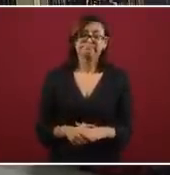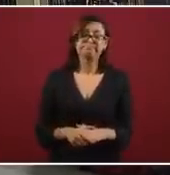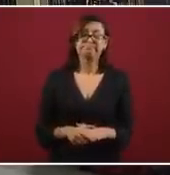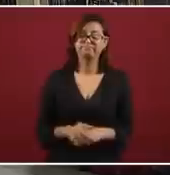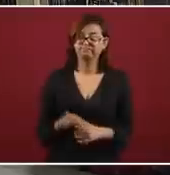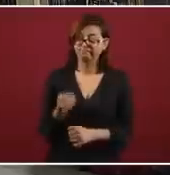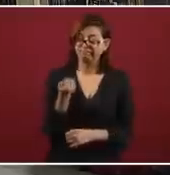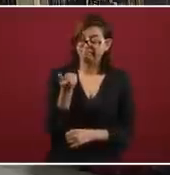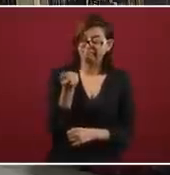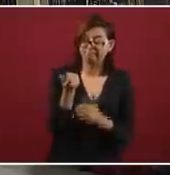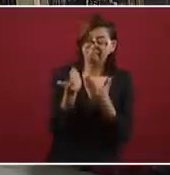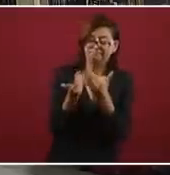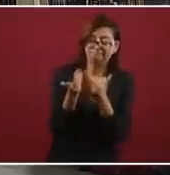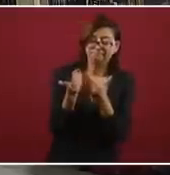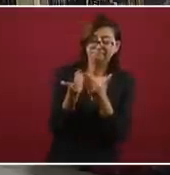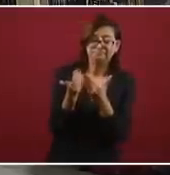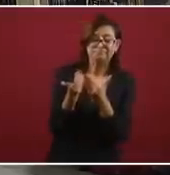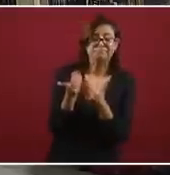marginal,